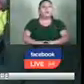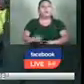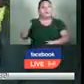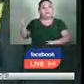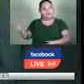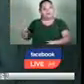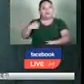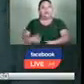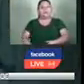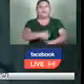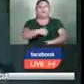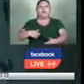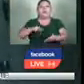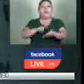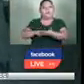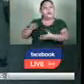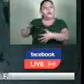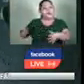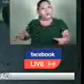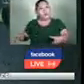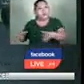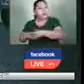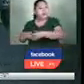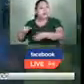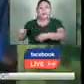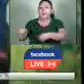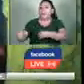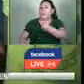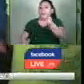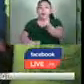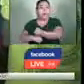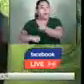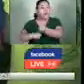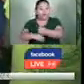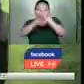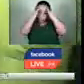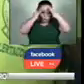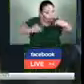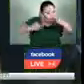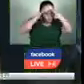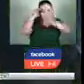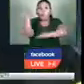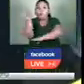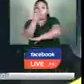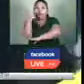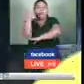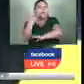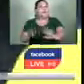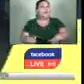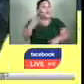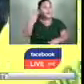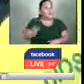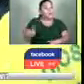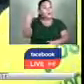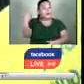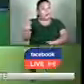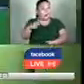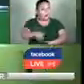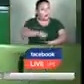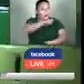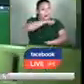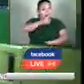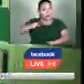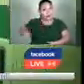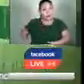Comando de Salvamento es uno de los equipos que participa en la atención de distintas emergencias que se dan día con día a nivel nacional.